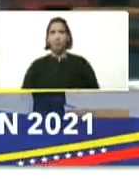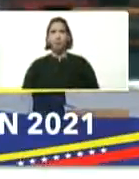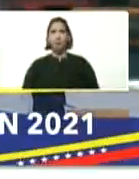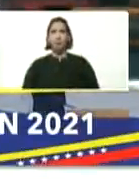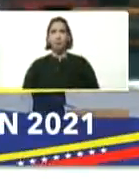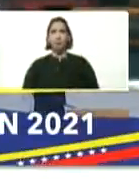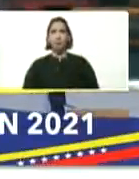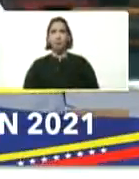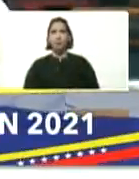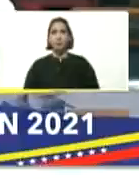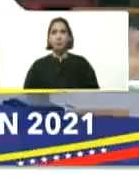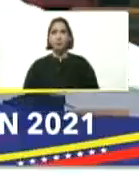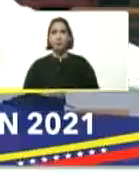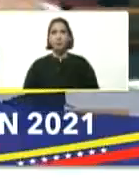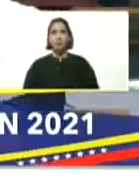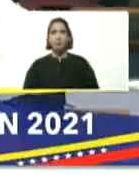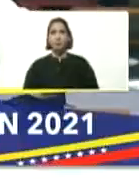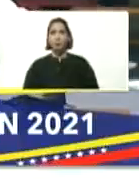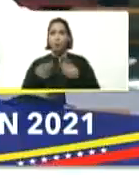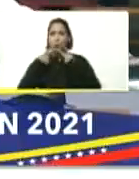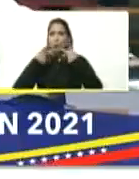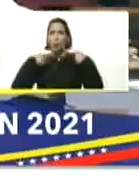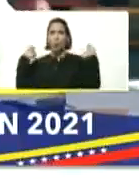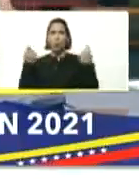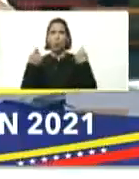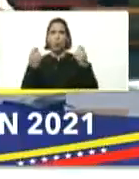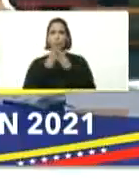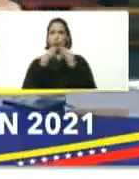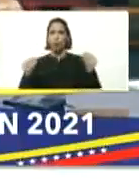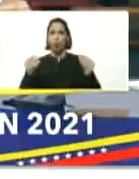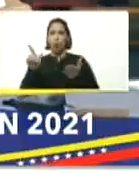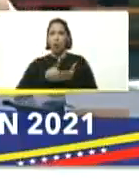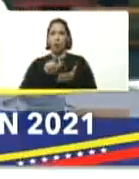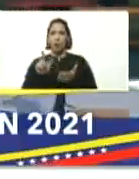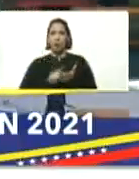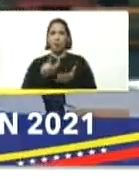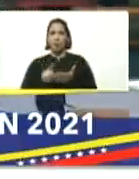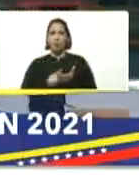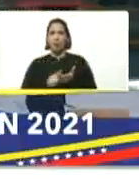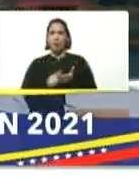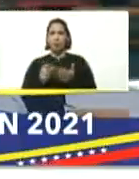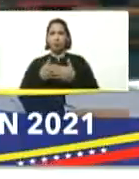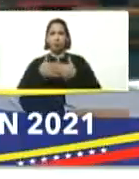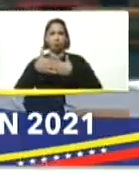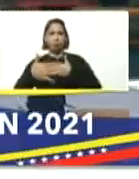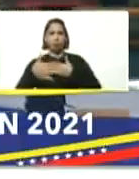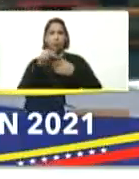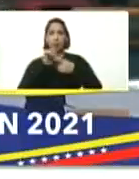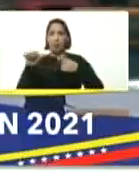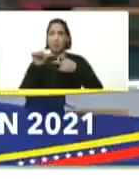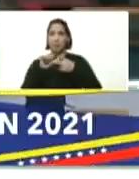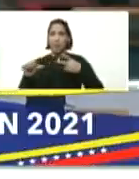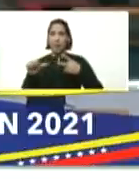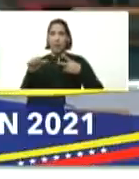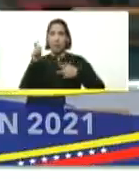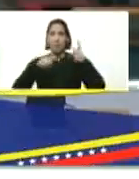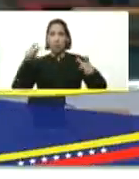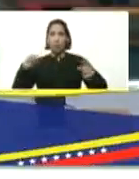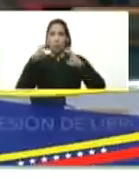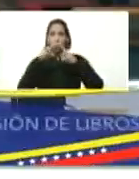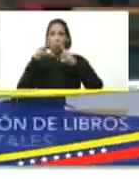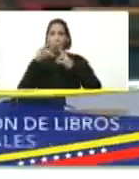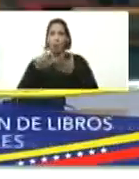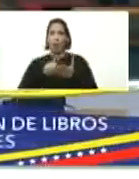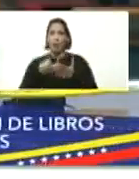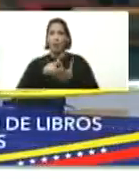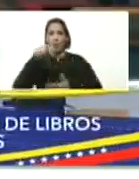Madrid, de publicar todos estos libros en el transcurso de las próximas semanas para que la gente conozca estos libros. Y